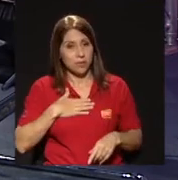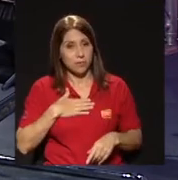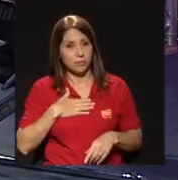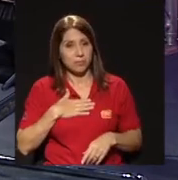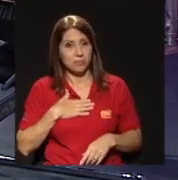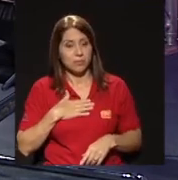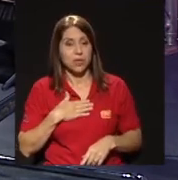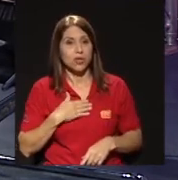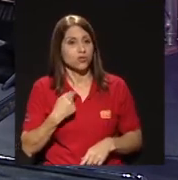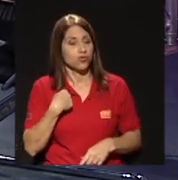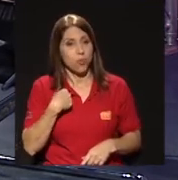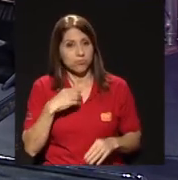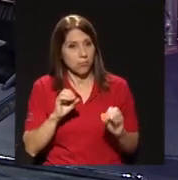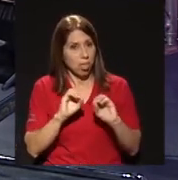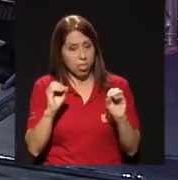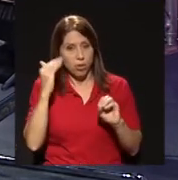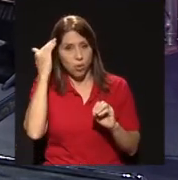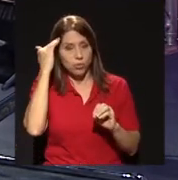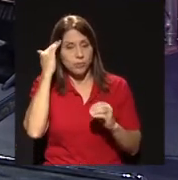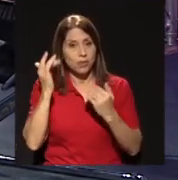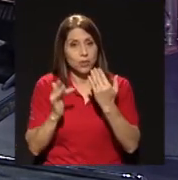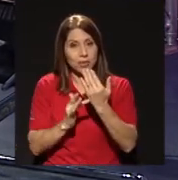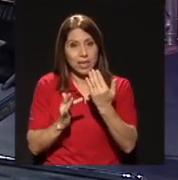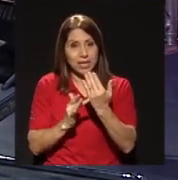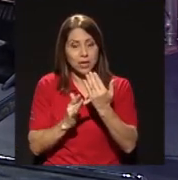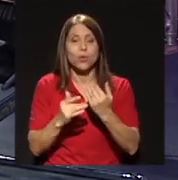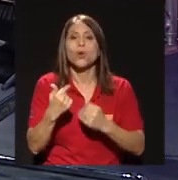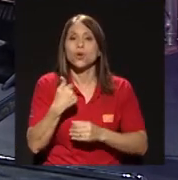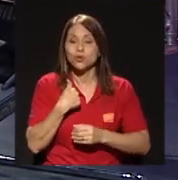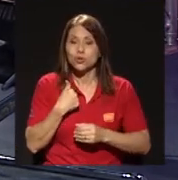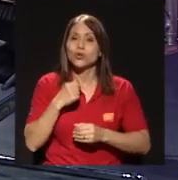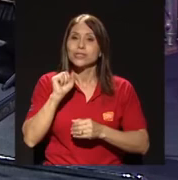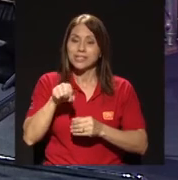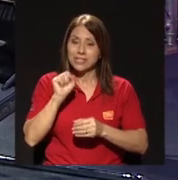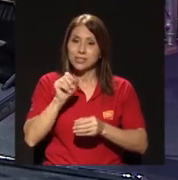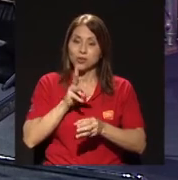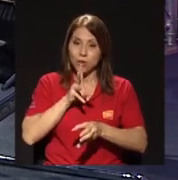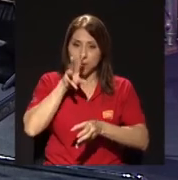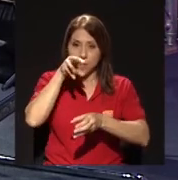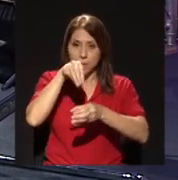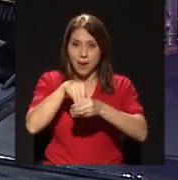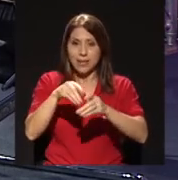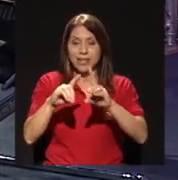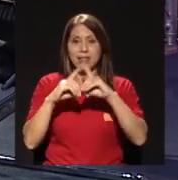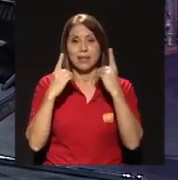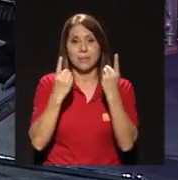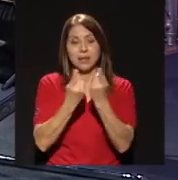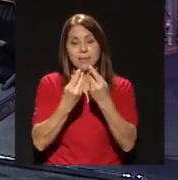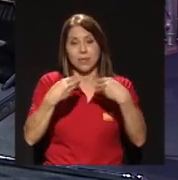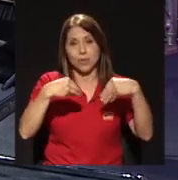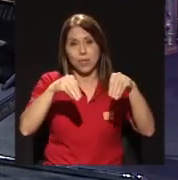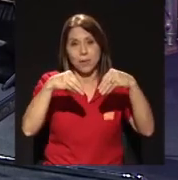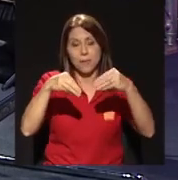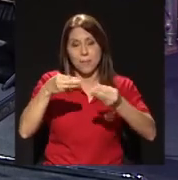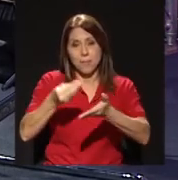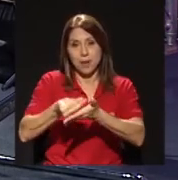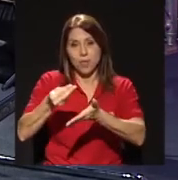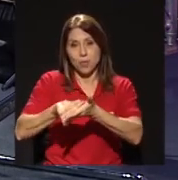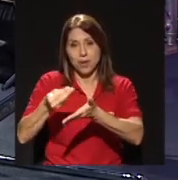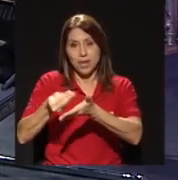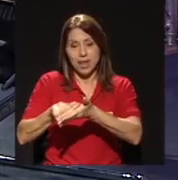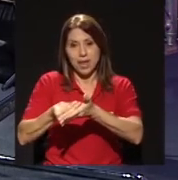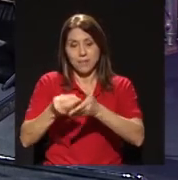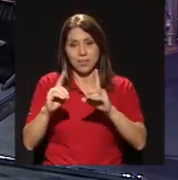no tengo conocimiento técnico, ¿verdad? Sí soy parte del departamento de proveeduría, directamente la sección